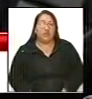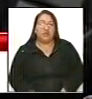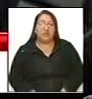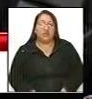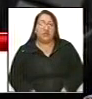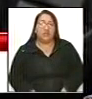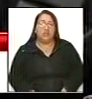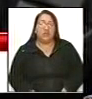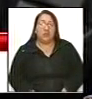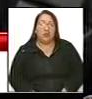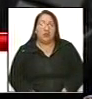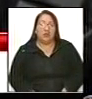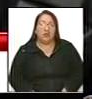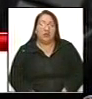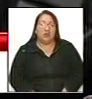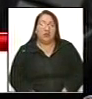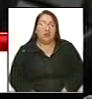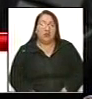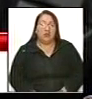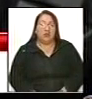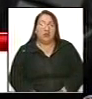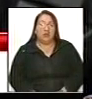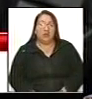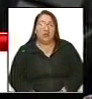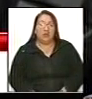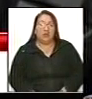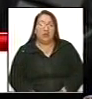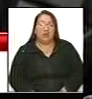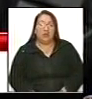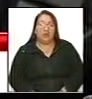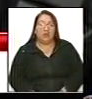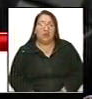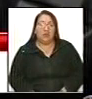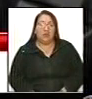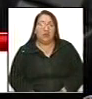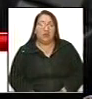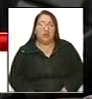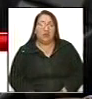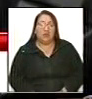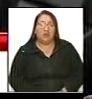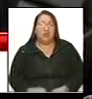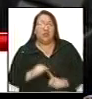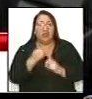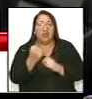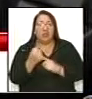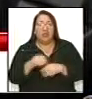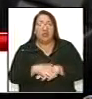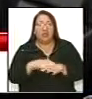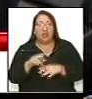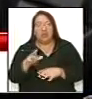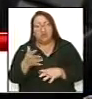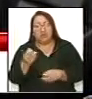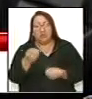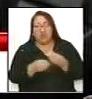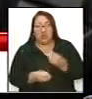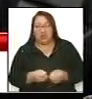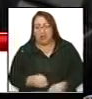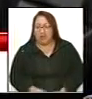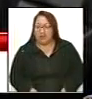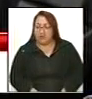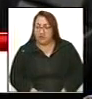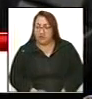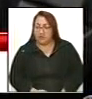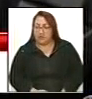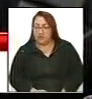darse mucho más foros en el ámbito de las sociedades de gestión, ¿no? Esos son más o menos los aportes que tengo que